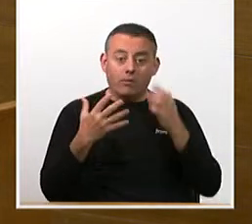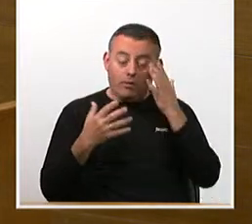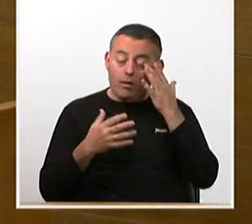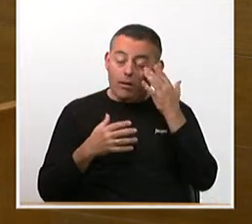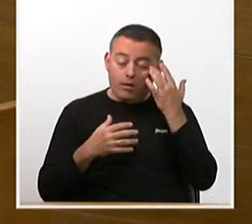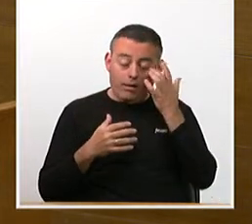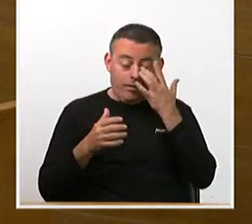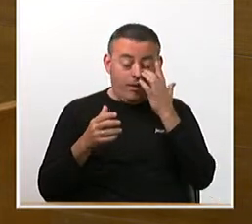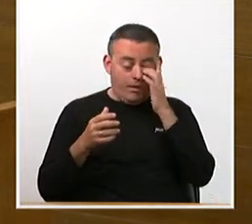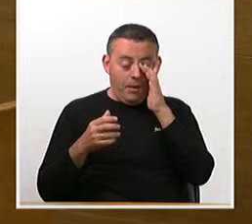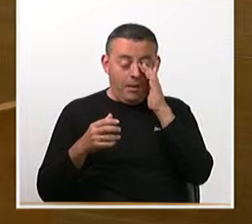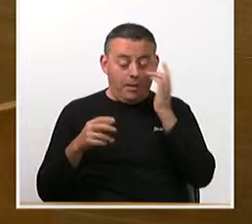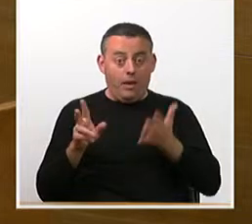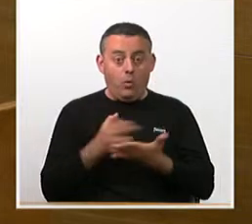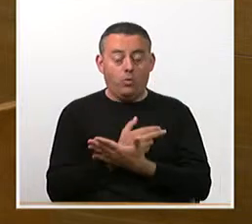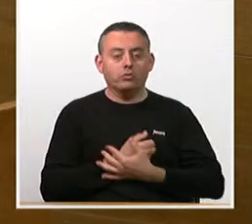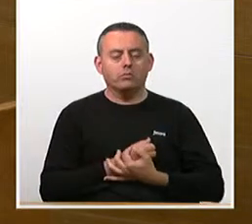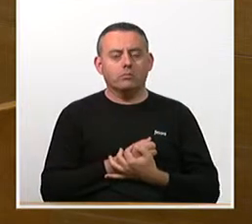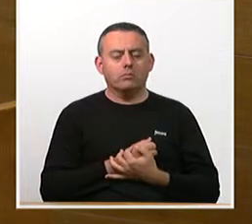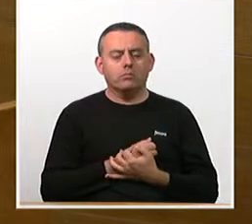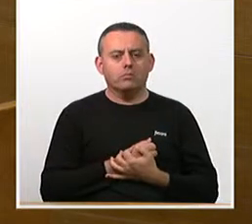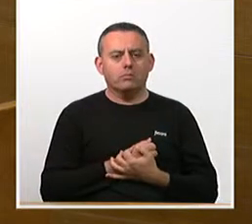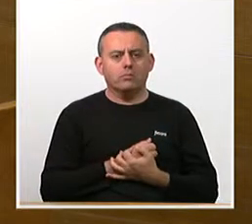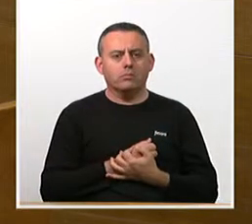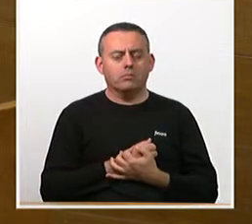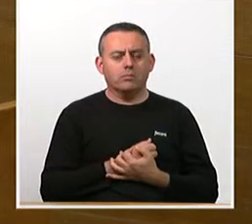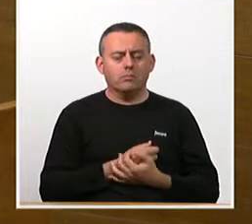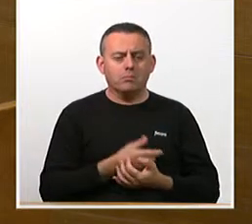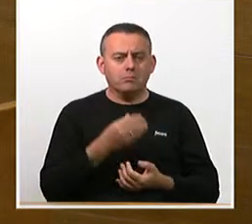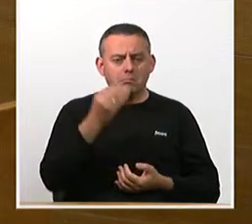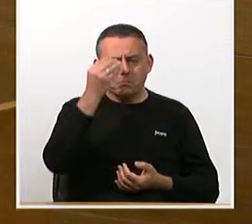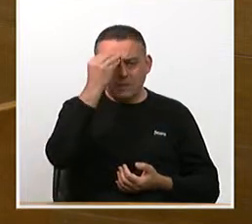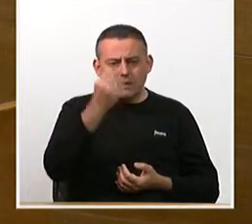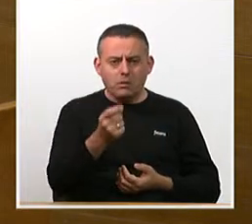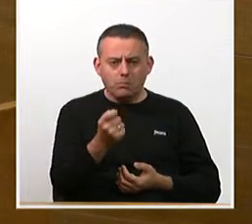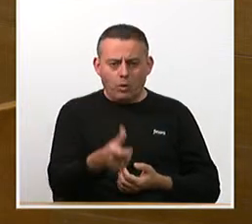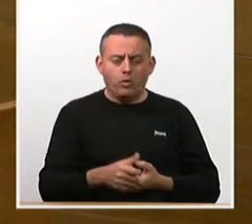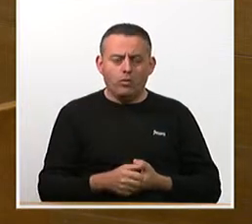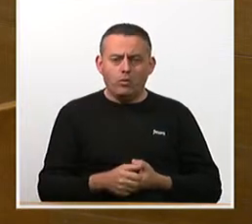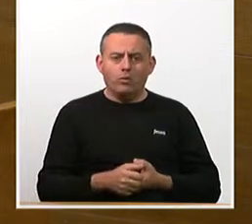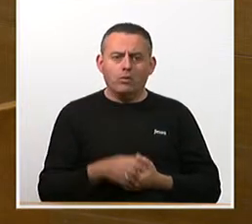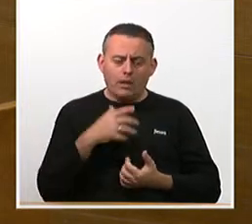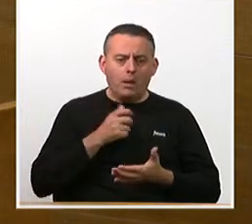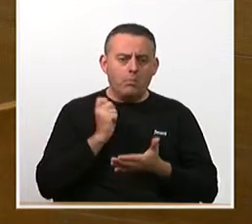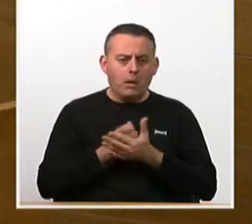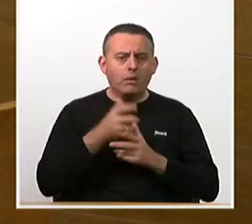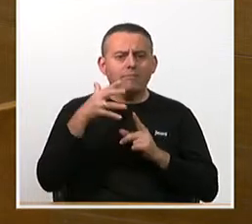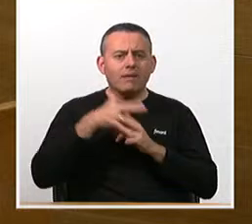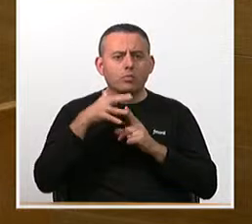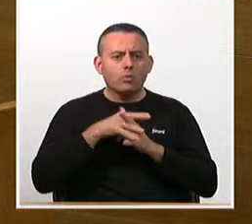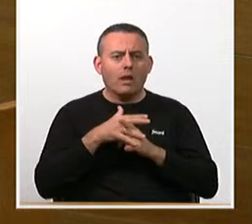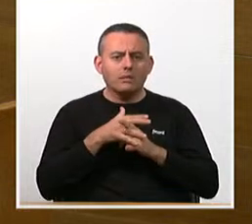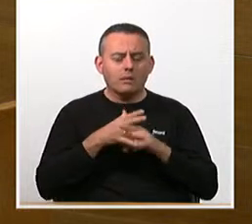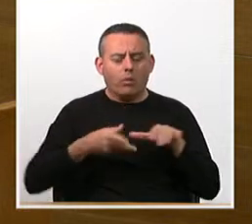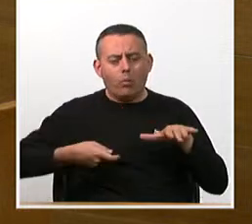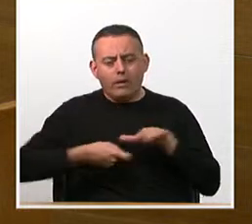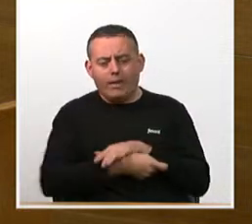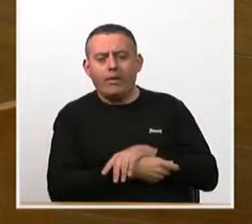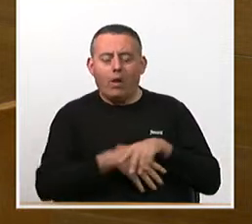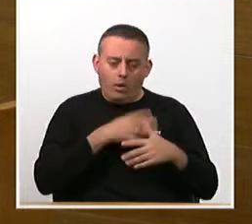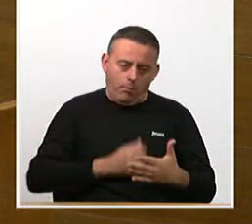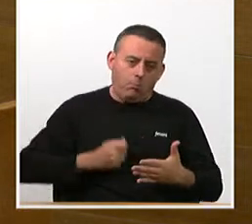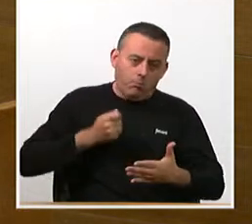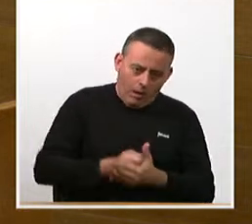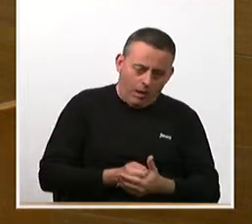76549 usted le parece eso poco le parece que hayamos tenido que pagar de facturas no pagadas más de un millón de euros le